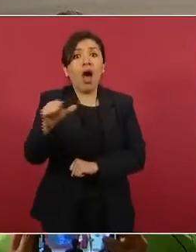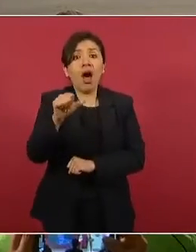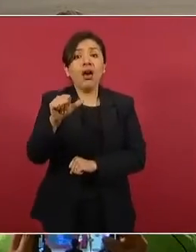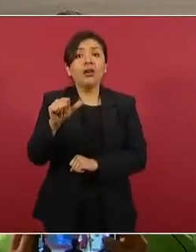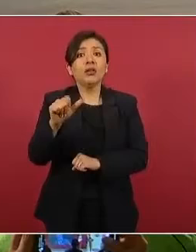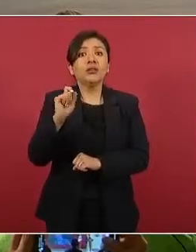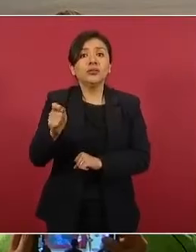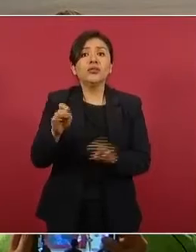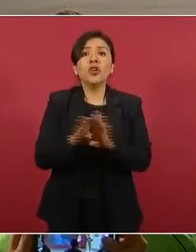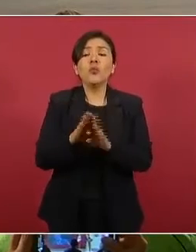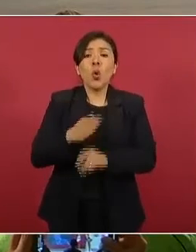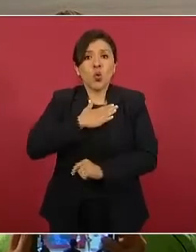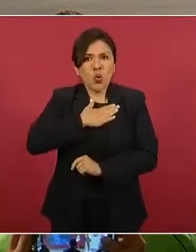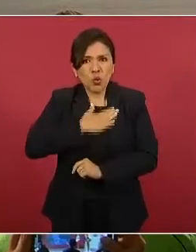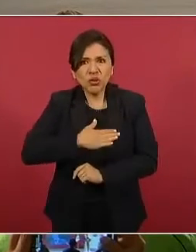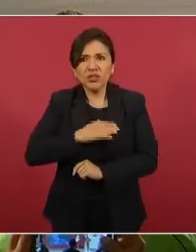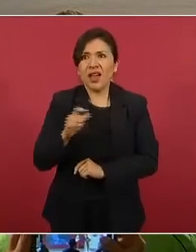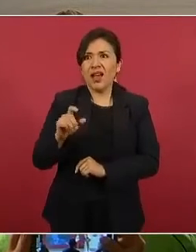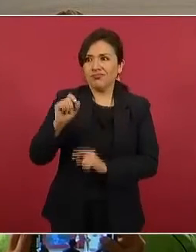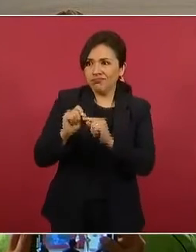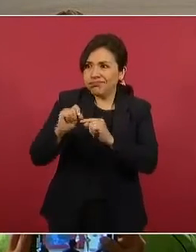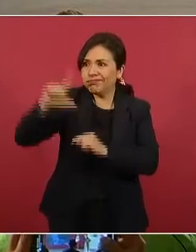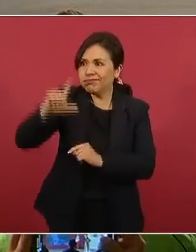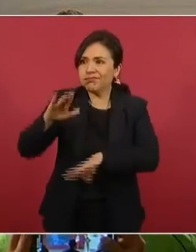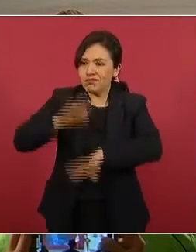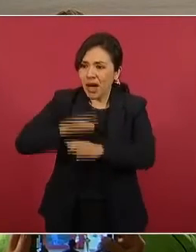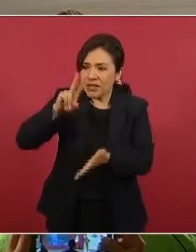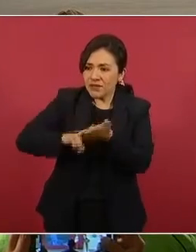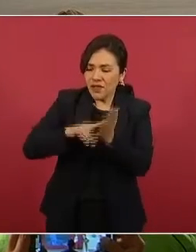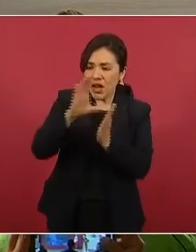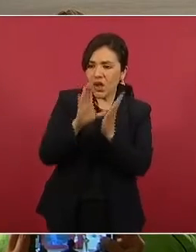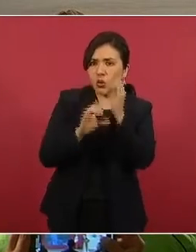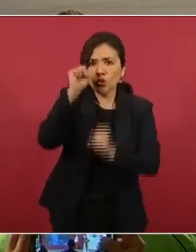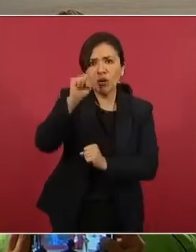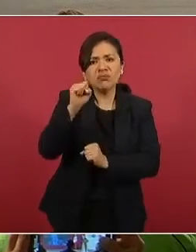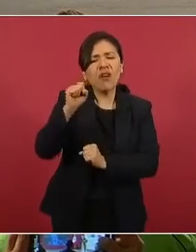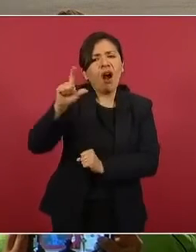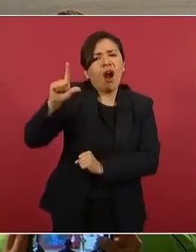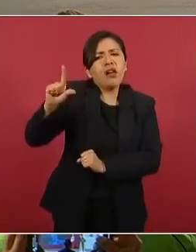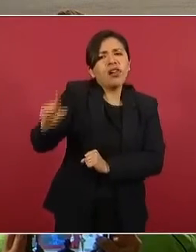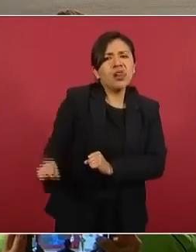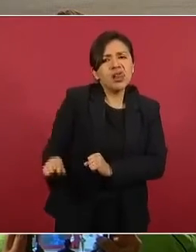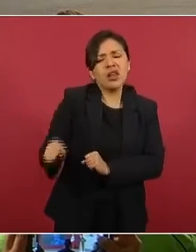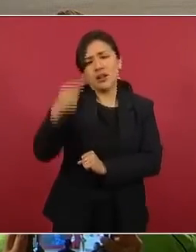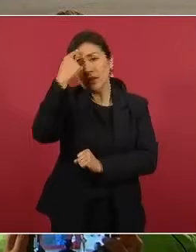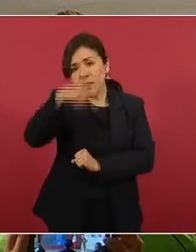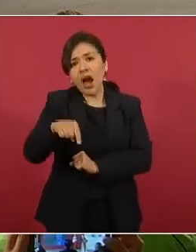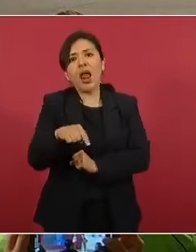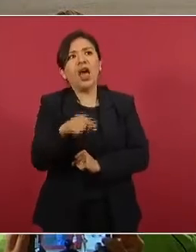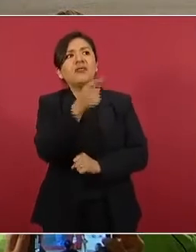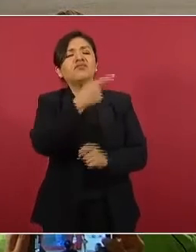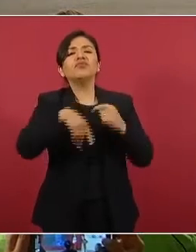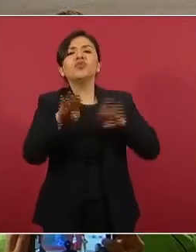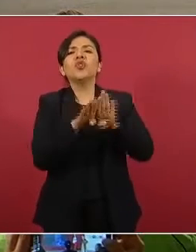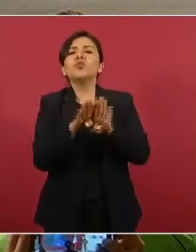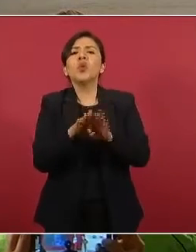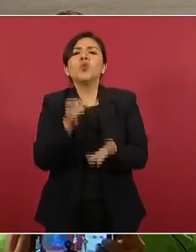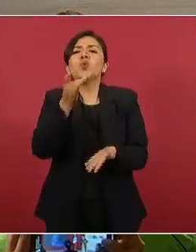principios de la justicia y de la Constitución a las meras consignas